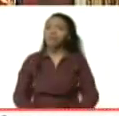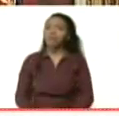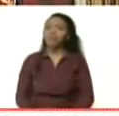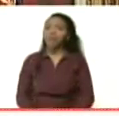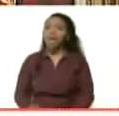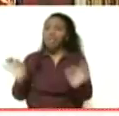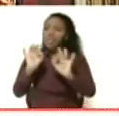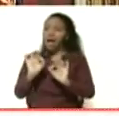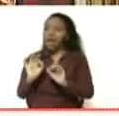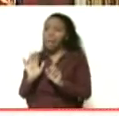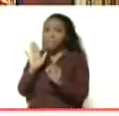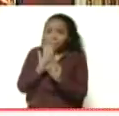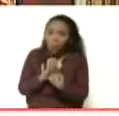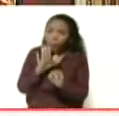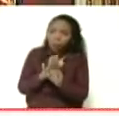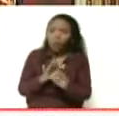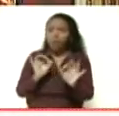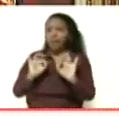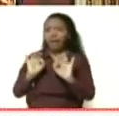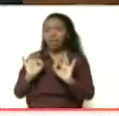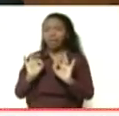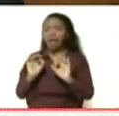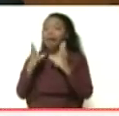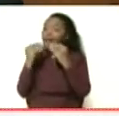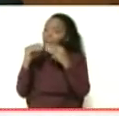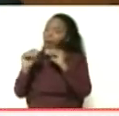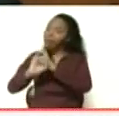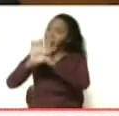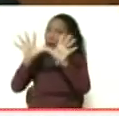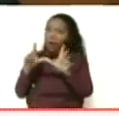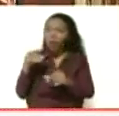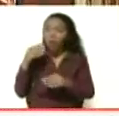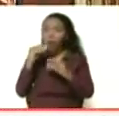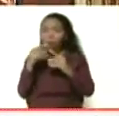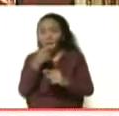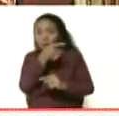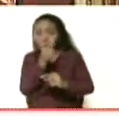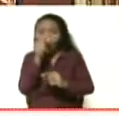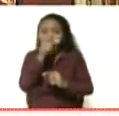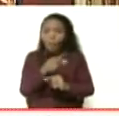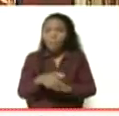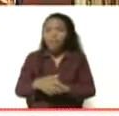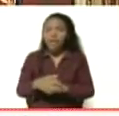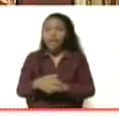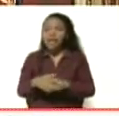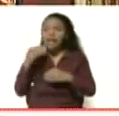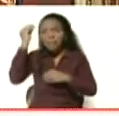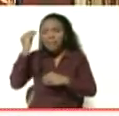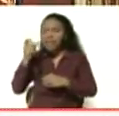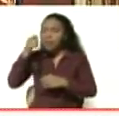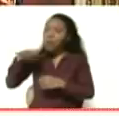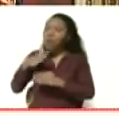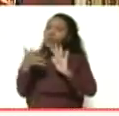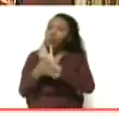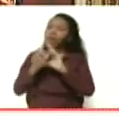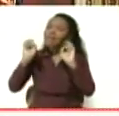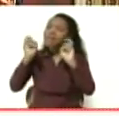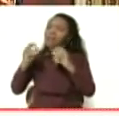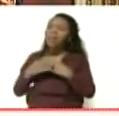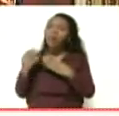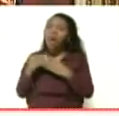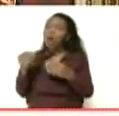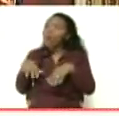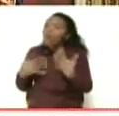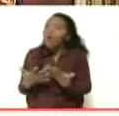sin tapujos, como ha hablado Brian. ¿Qué piensa el pueblo del tema de la dolarización? ¿Cuáles son las soluciones?